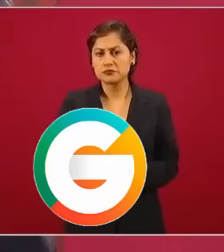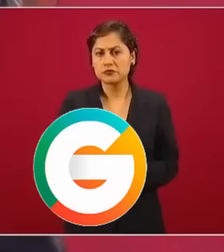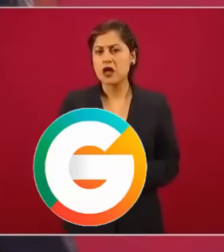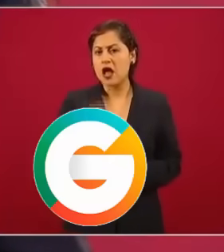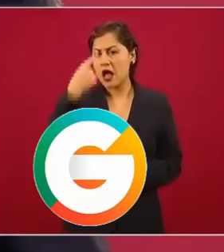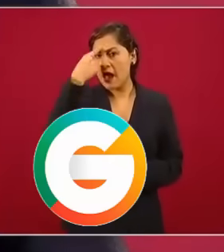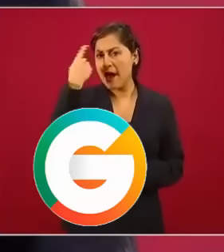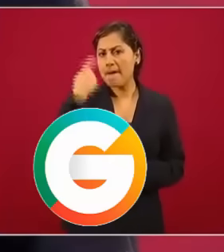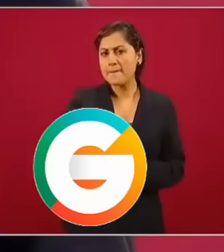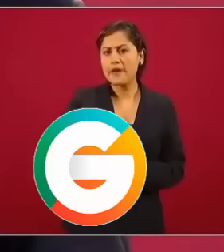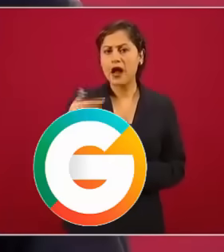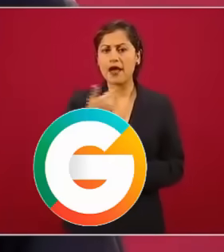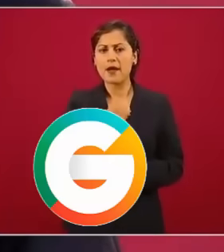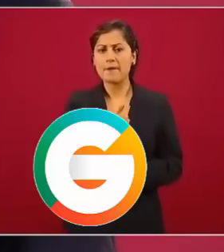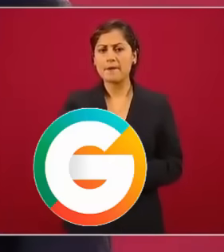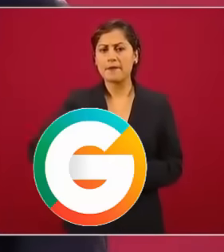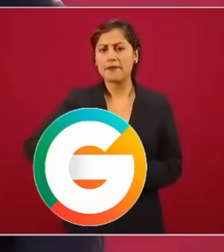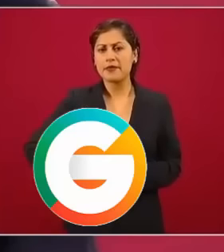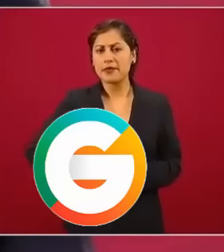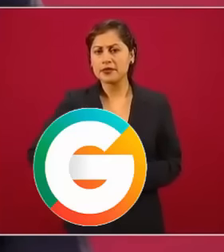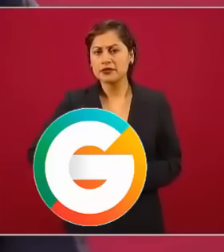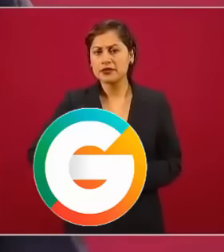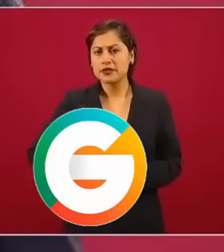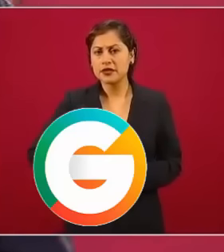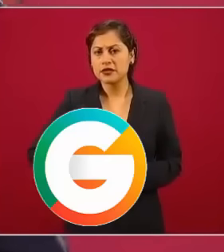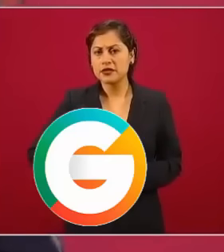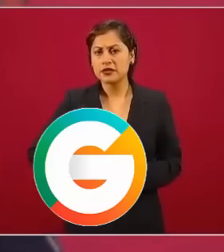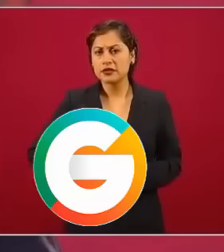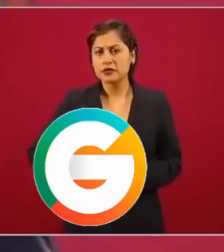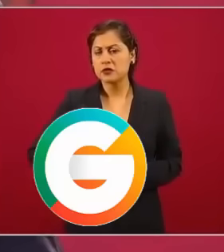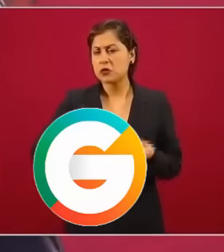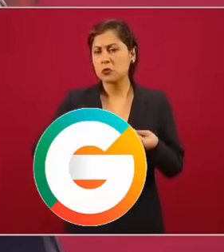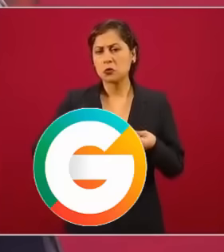presidencial que costó